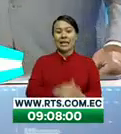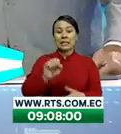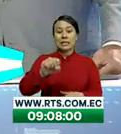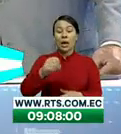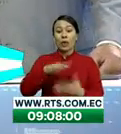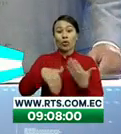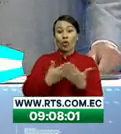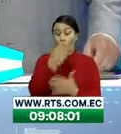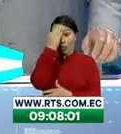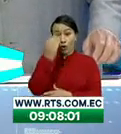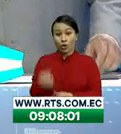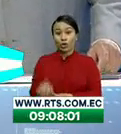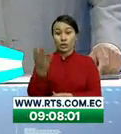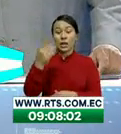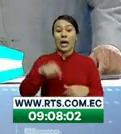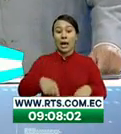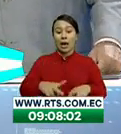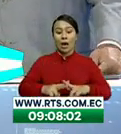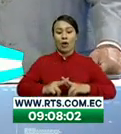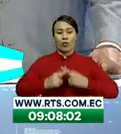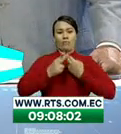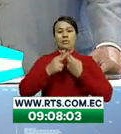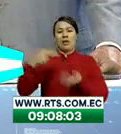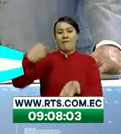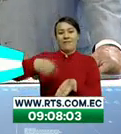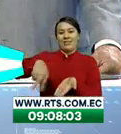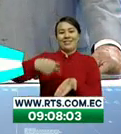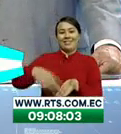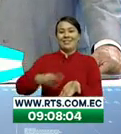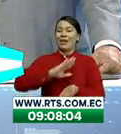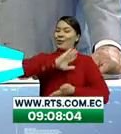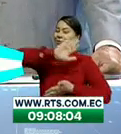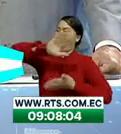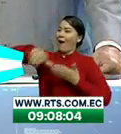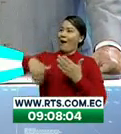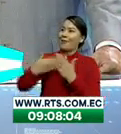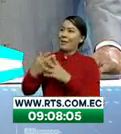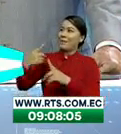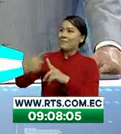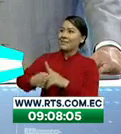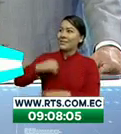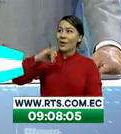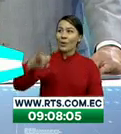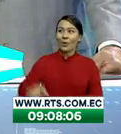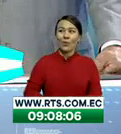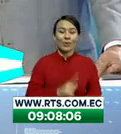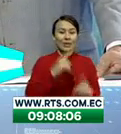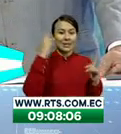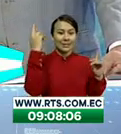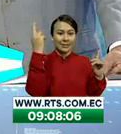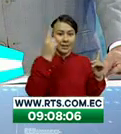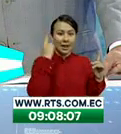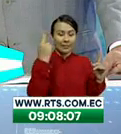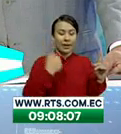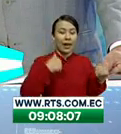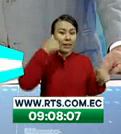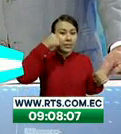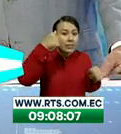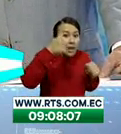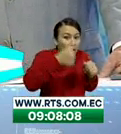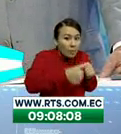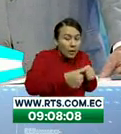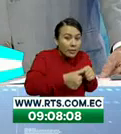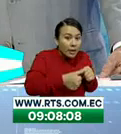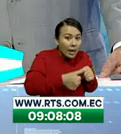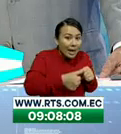Charlie, buenos días. Bueno, recién comienzan las fiestas. Vamos todo el mes entonces a celebrar a Guayaquil, aunque debería ser,